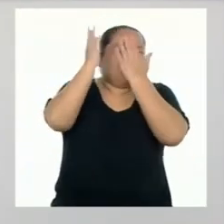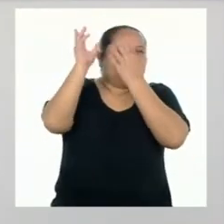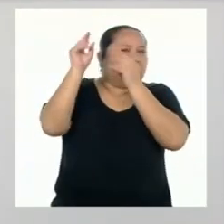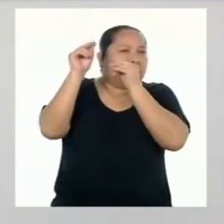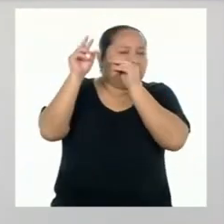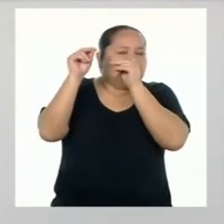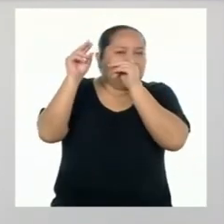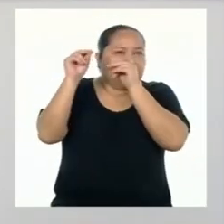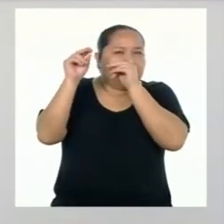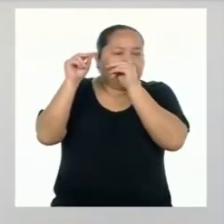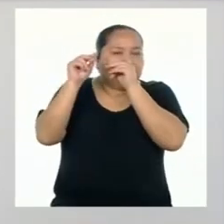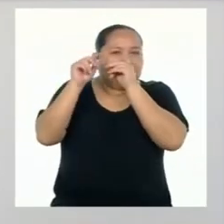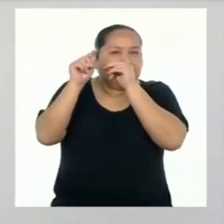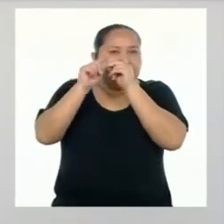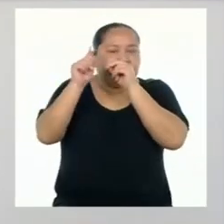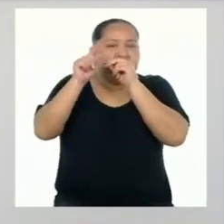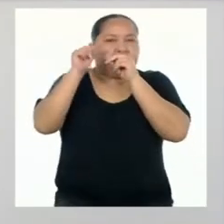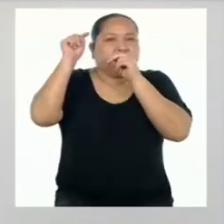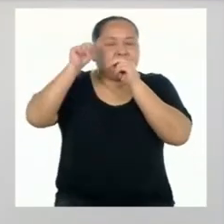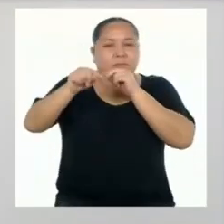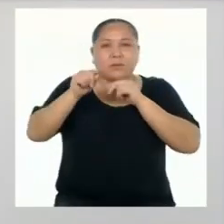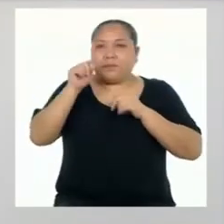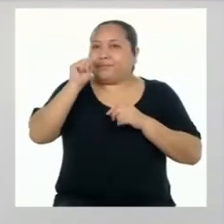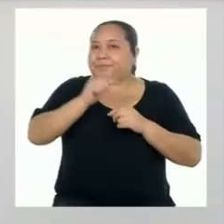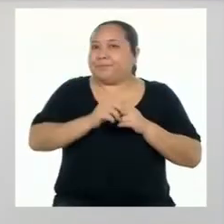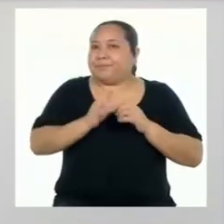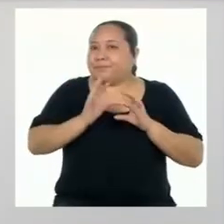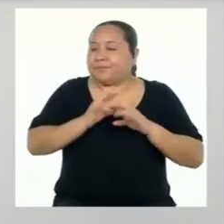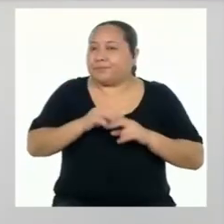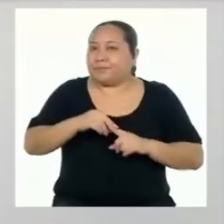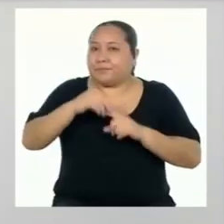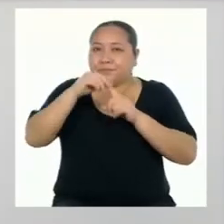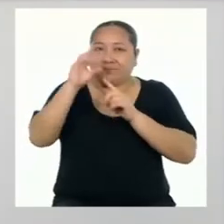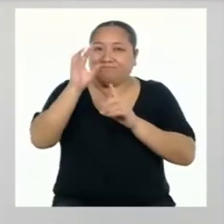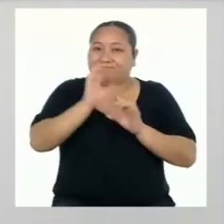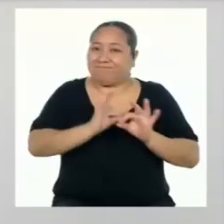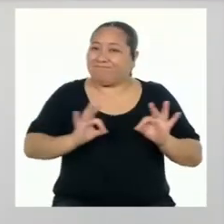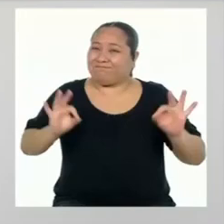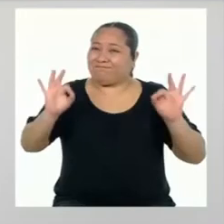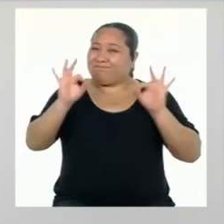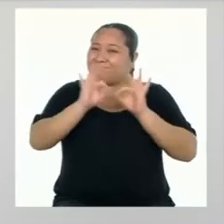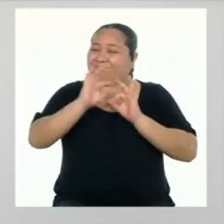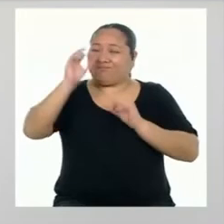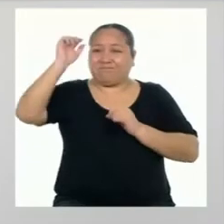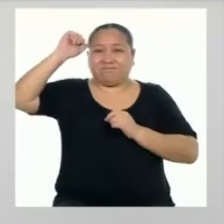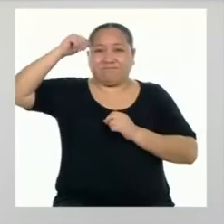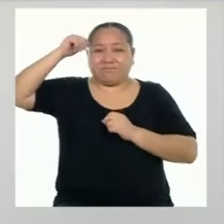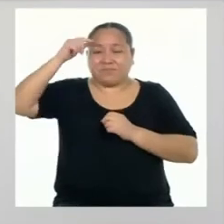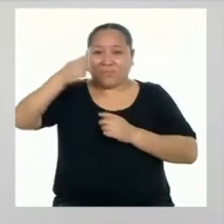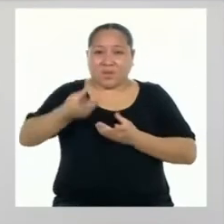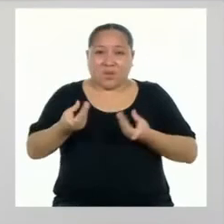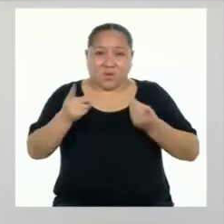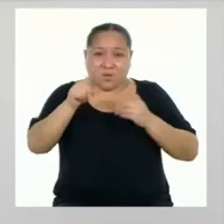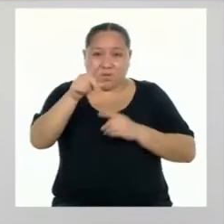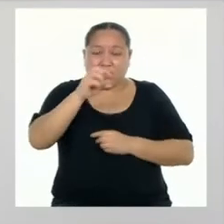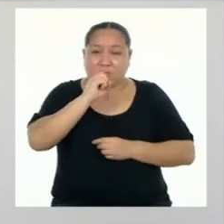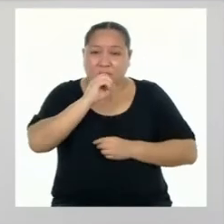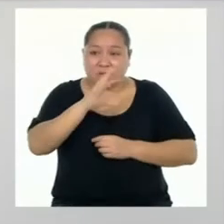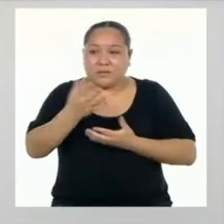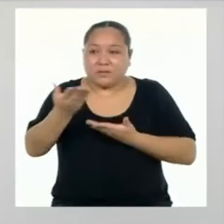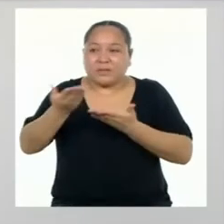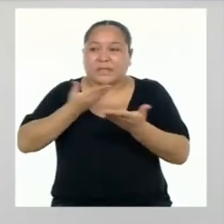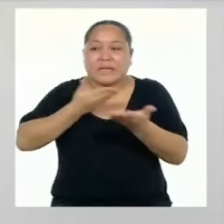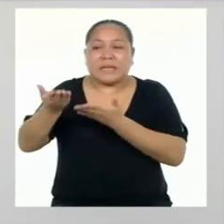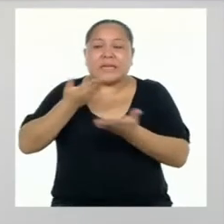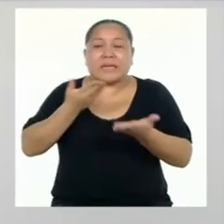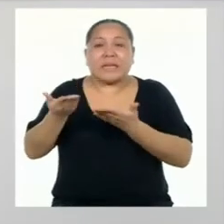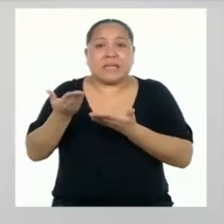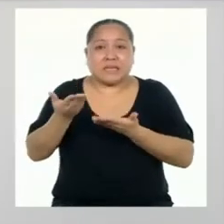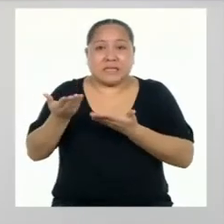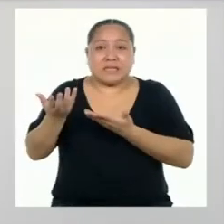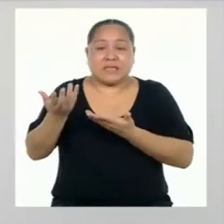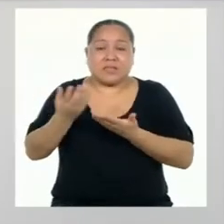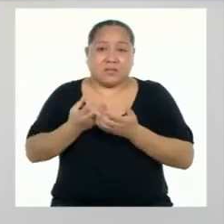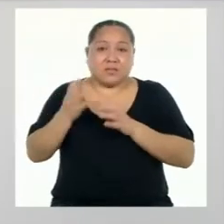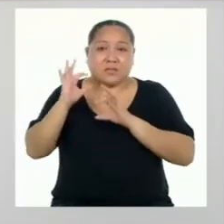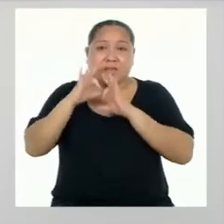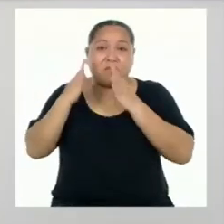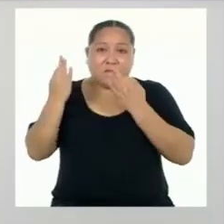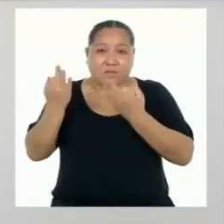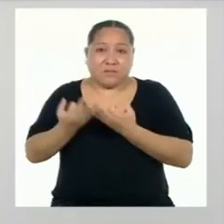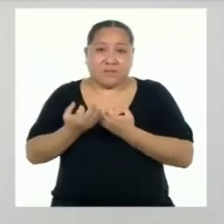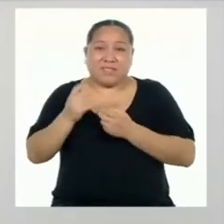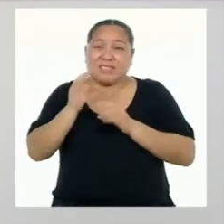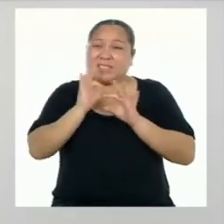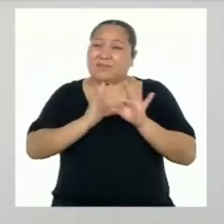adelante. Y eso es especialmente importante de recordar cuando hablamos de relaciones familiares. También